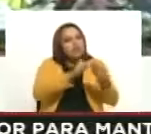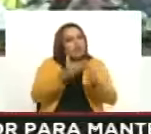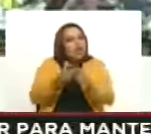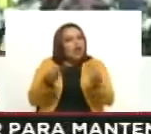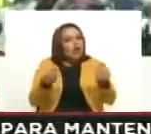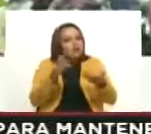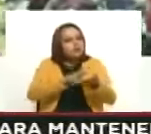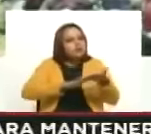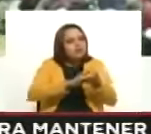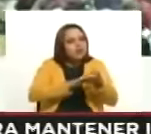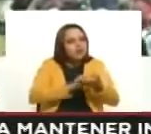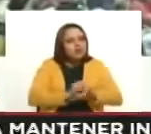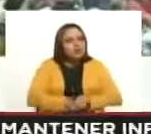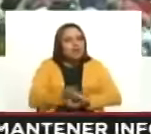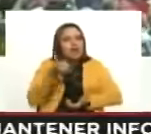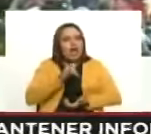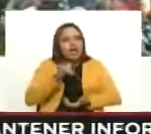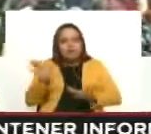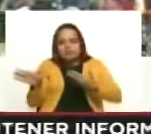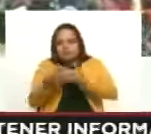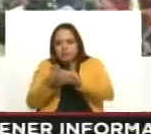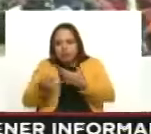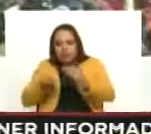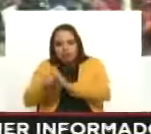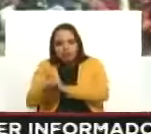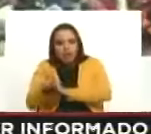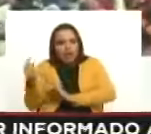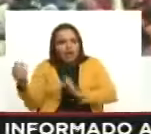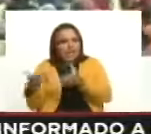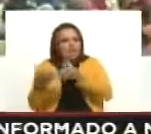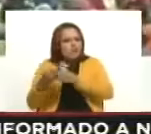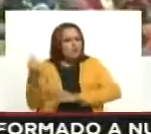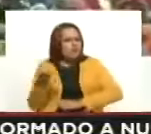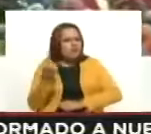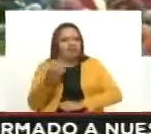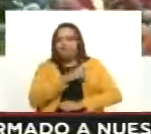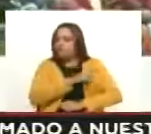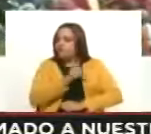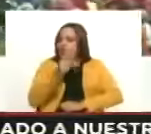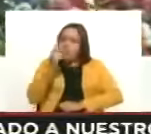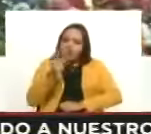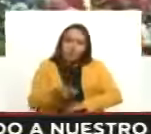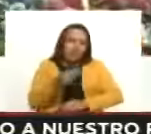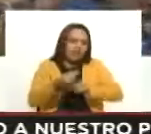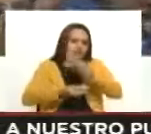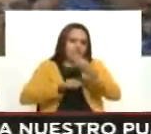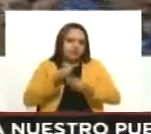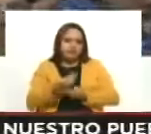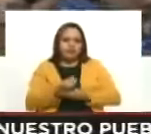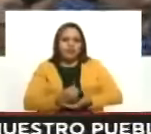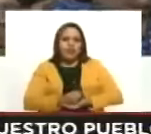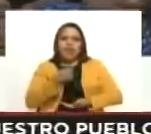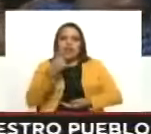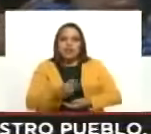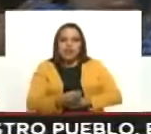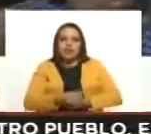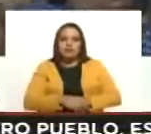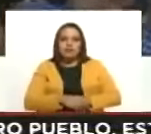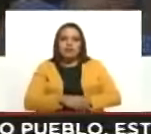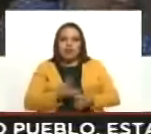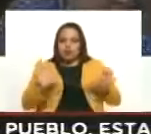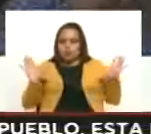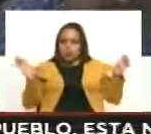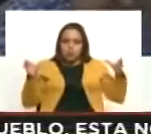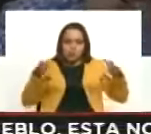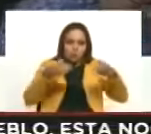¿Va a agarrar, se va a meter en un cuarto y hacer el equipo él solo? No, debe hacerlo. Debe reunirse con su